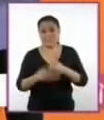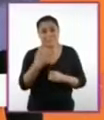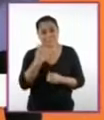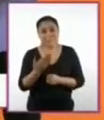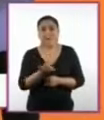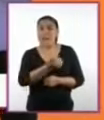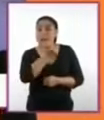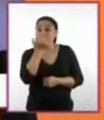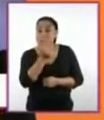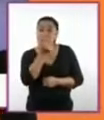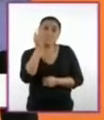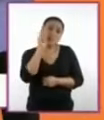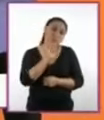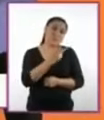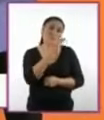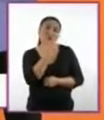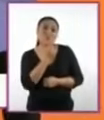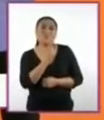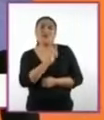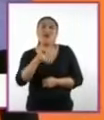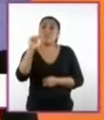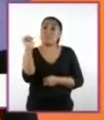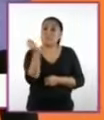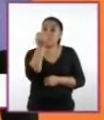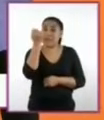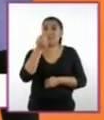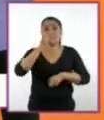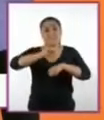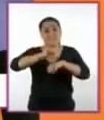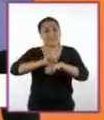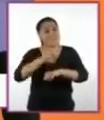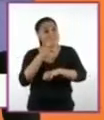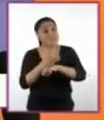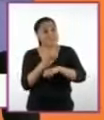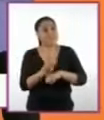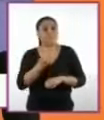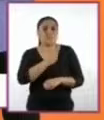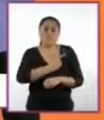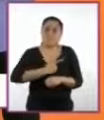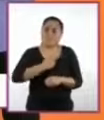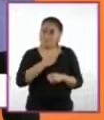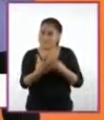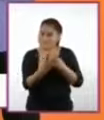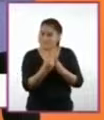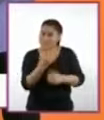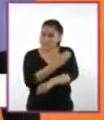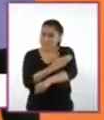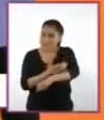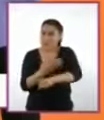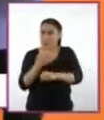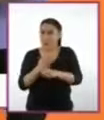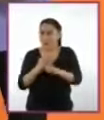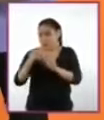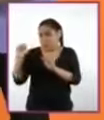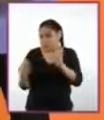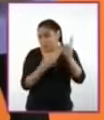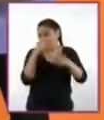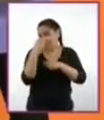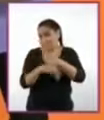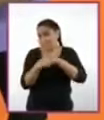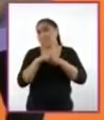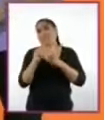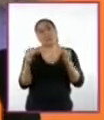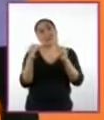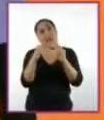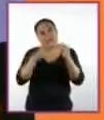Bienvenidos alumnas y alumnos de tecnología de tercer grado de secundaria. Es un gusto que nos acompañen a esta sesión de